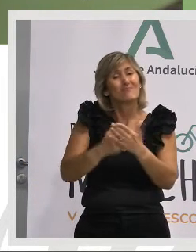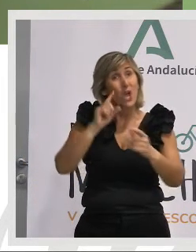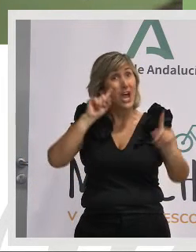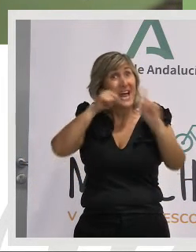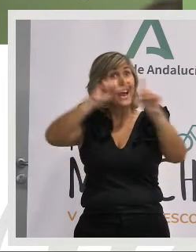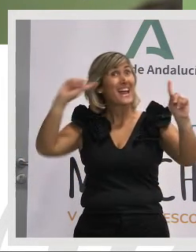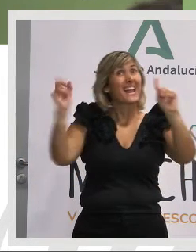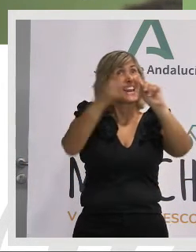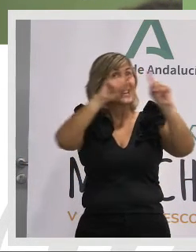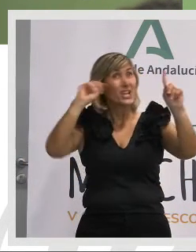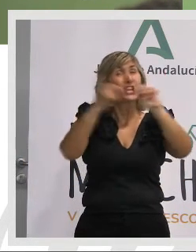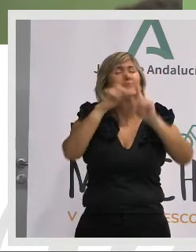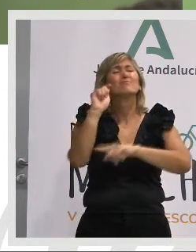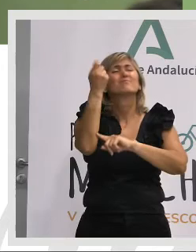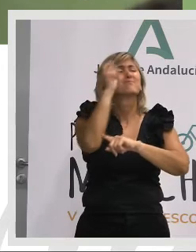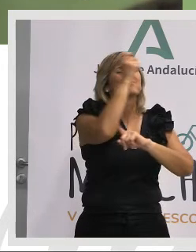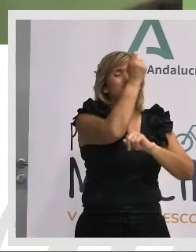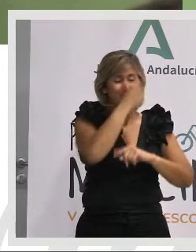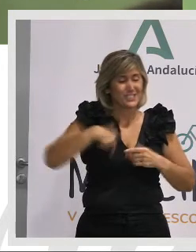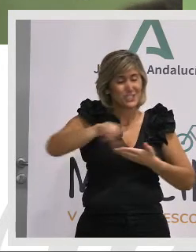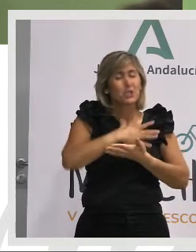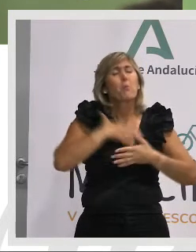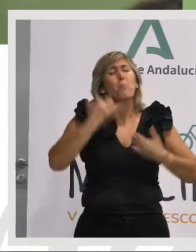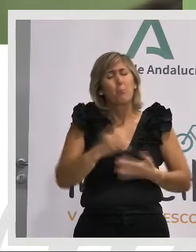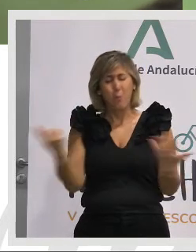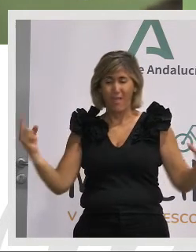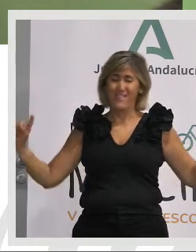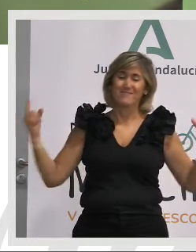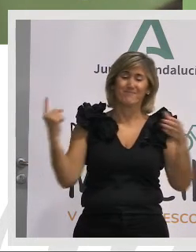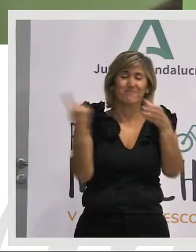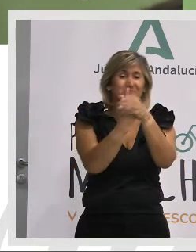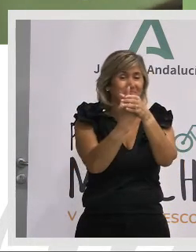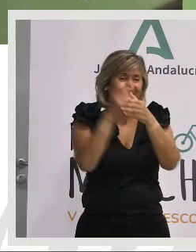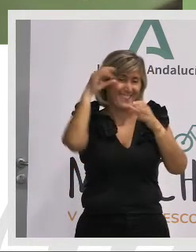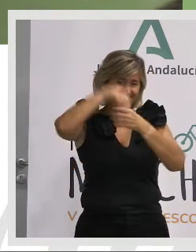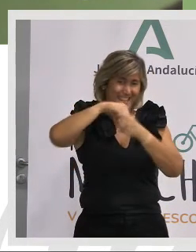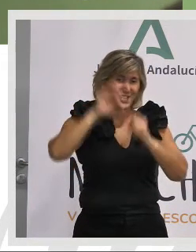afrontar y lograr, consiguiendo así la plena inclusión en la sociedad. Muchas gracias.